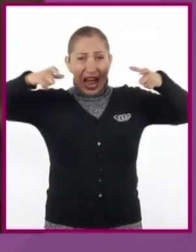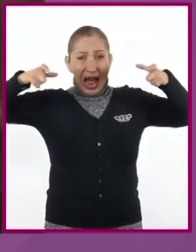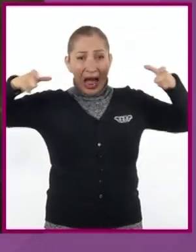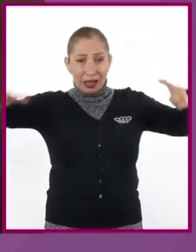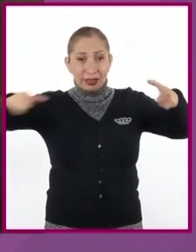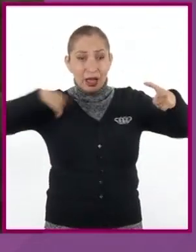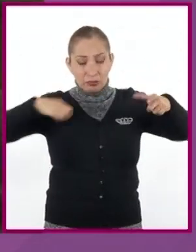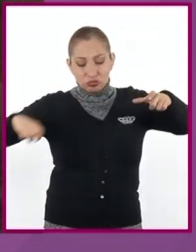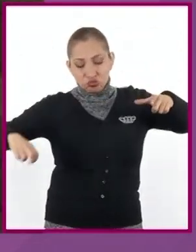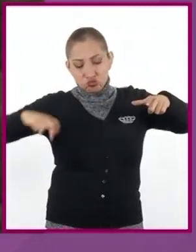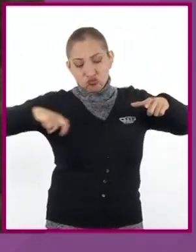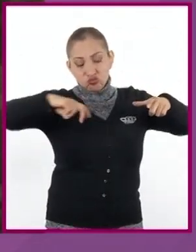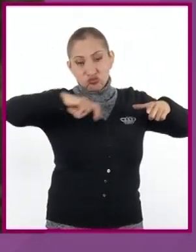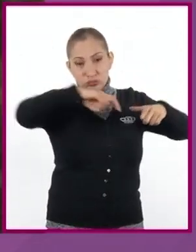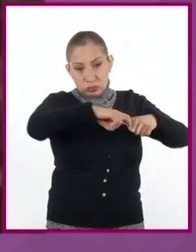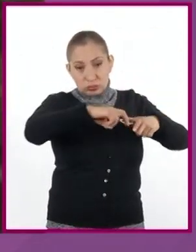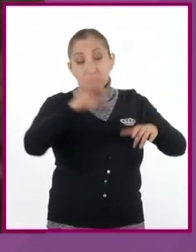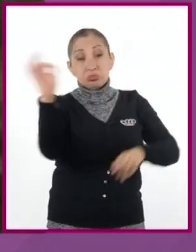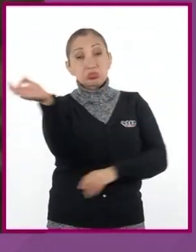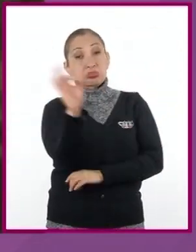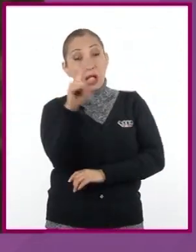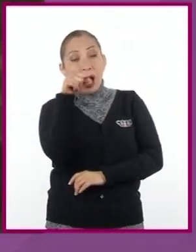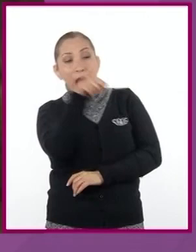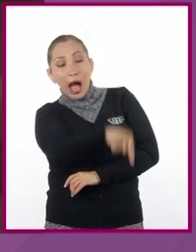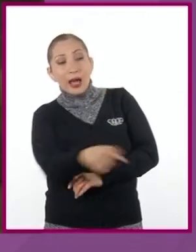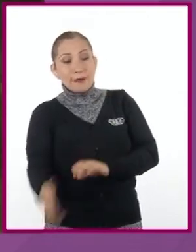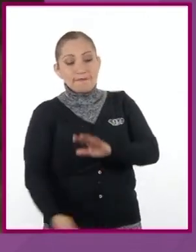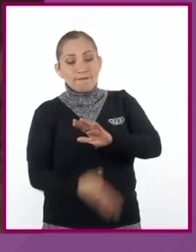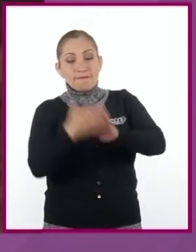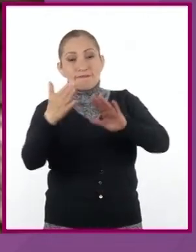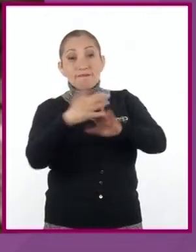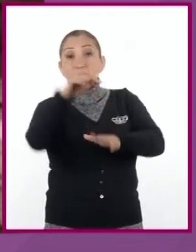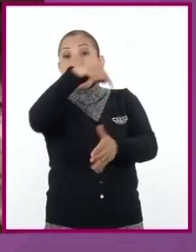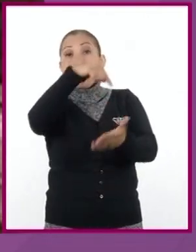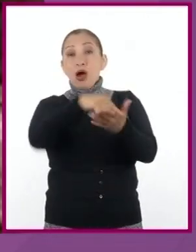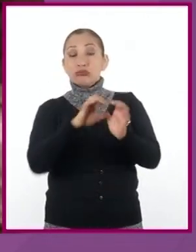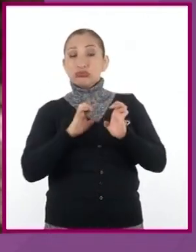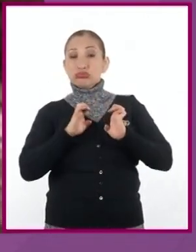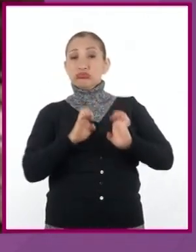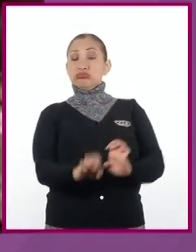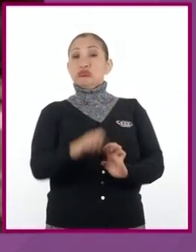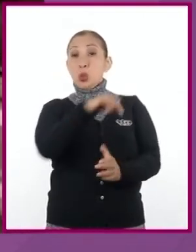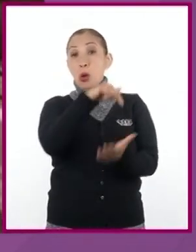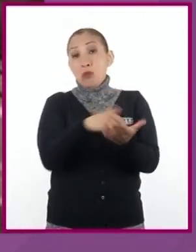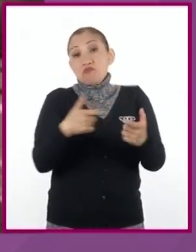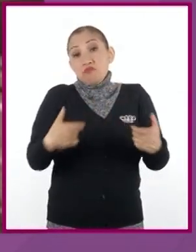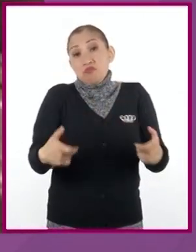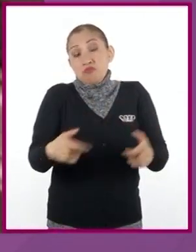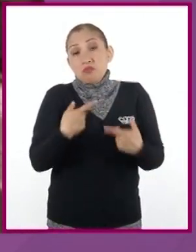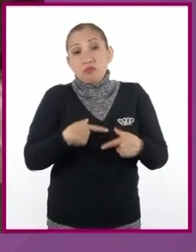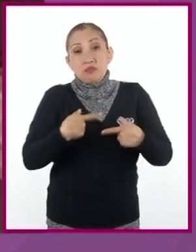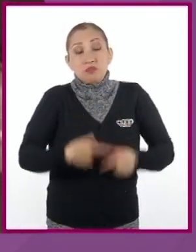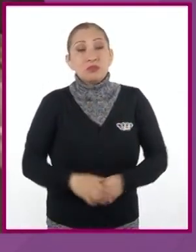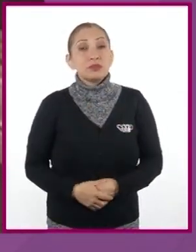una escalinata. Posiblemente ahí se levantaba la sede de la élite gobernante.